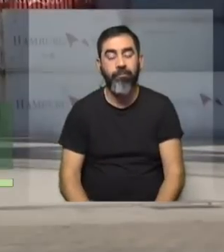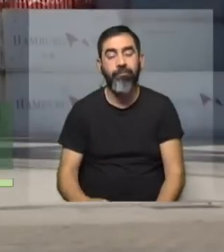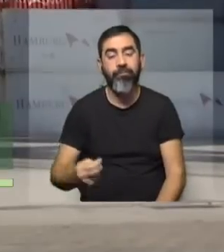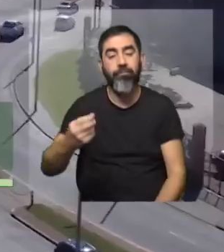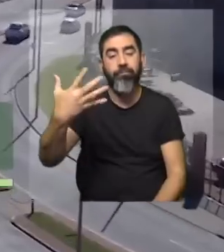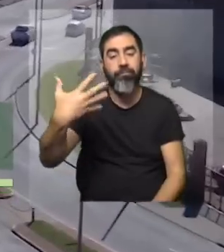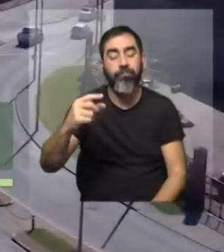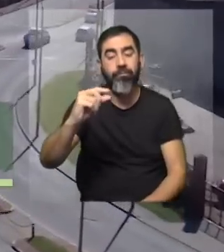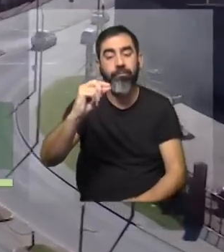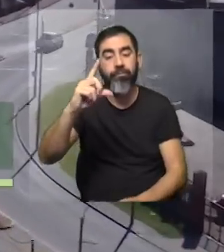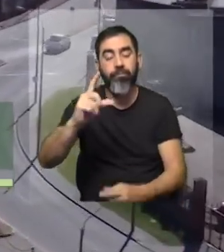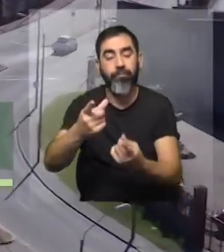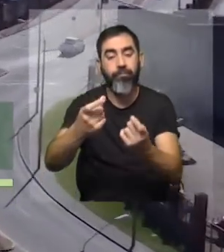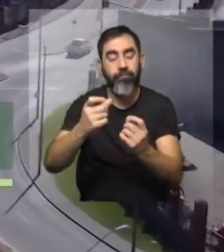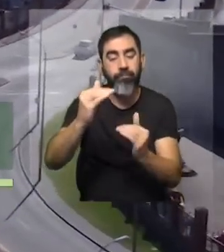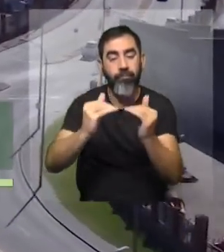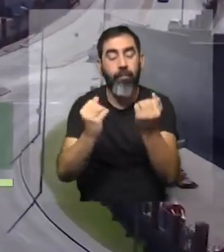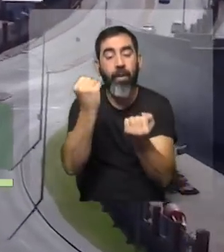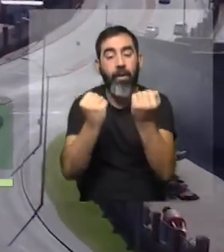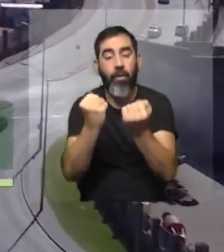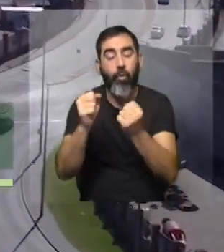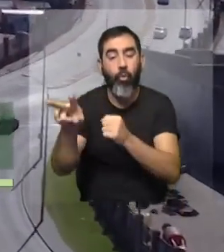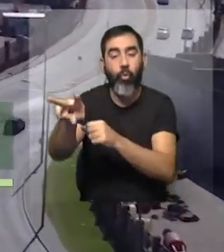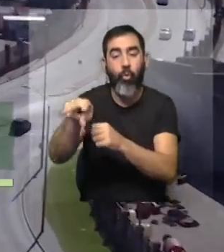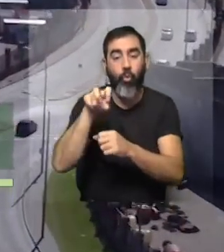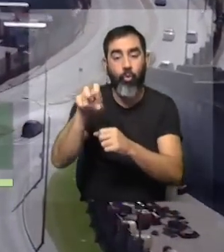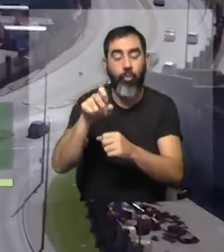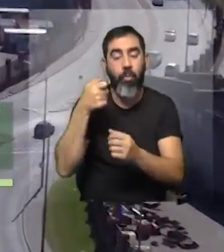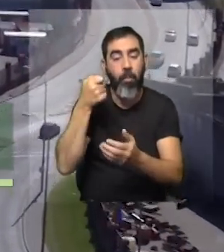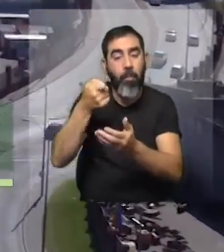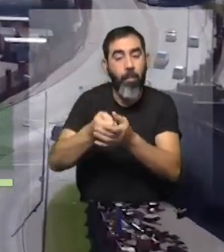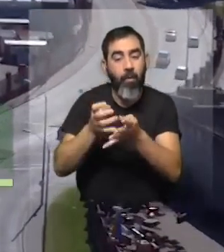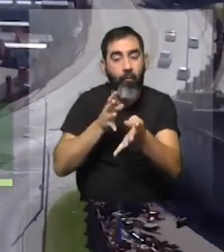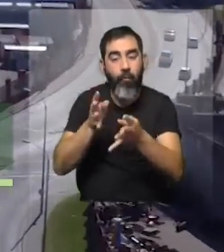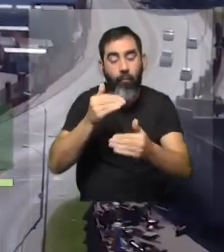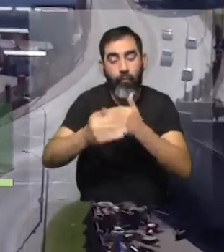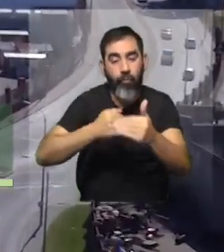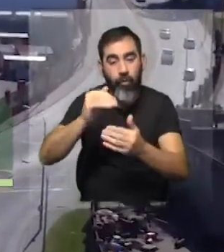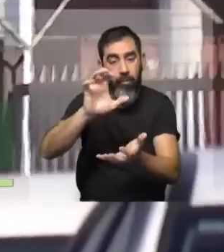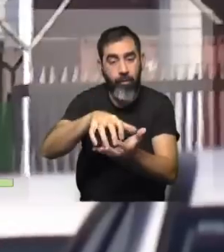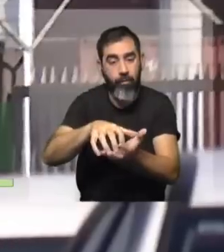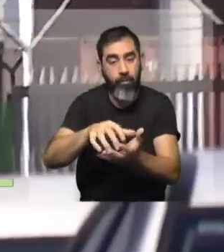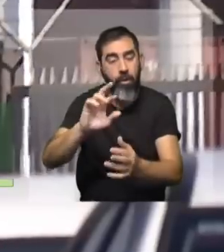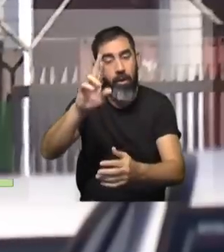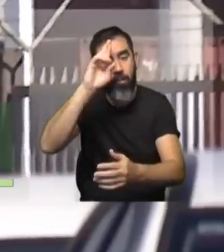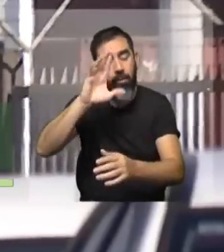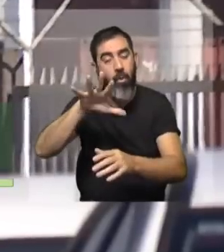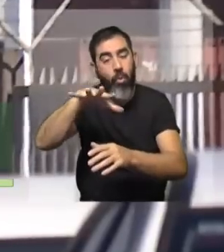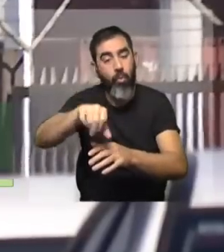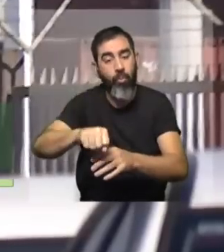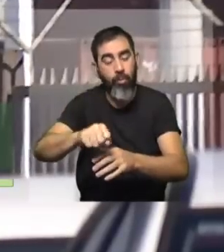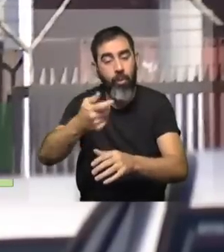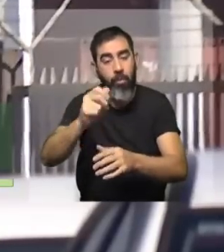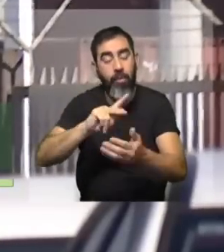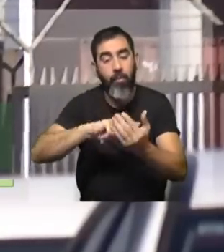incremento es necesario para corregir el descanso económico que tiene sus ingresos pagar los costos operativos de la terminal y cumplir con los compromisos de flujo de fondos